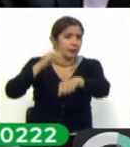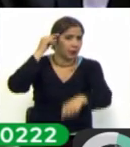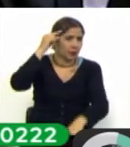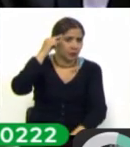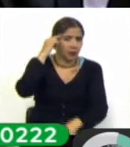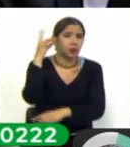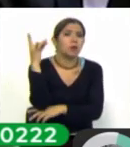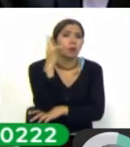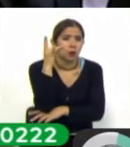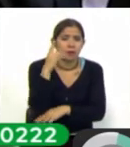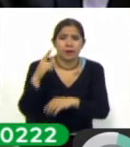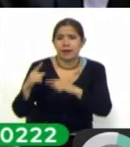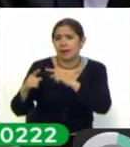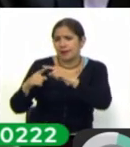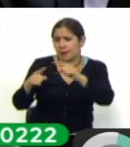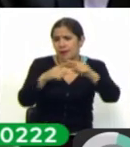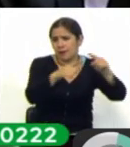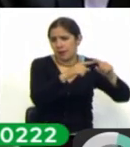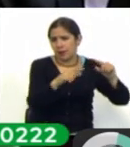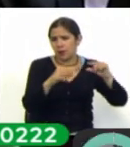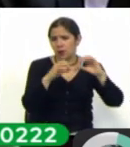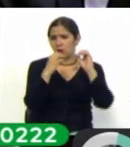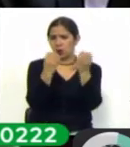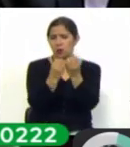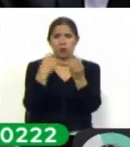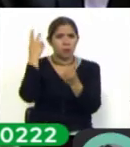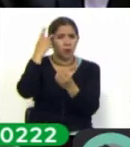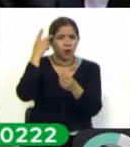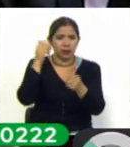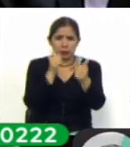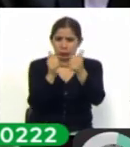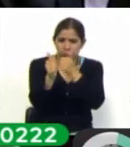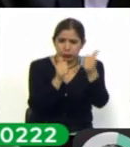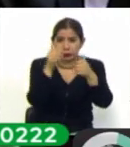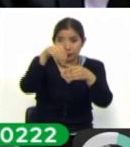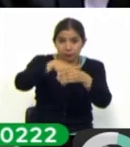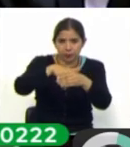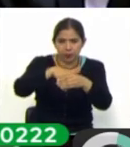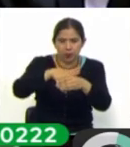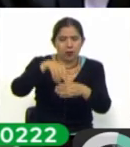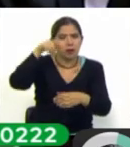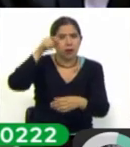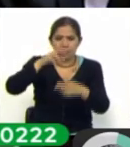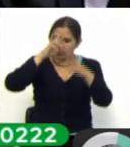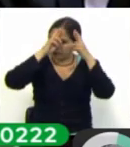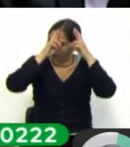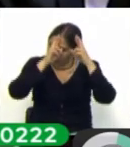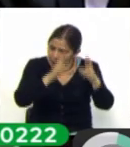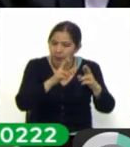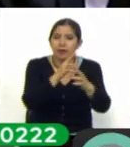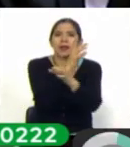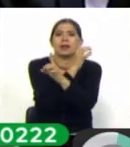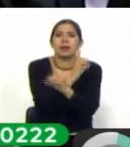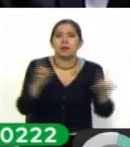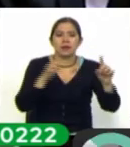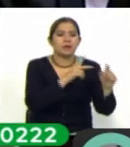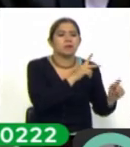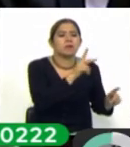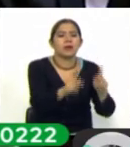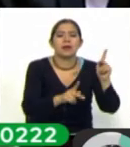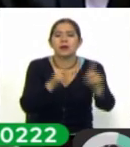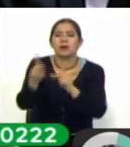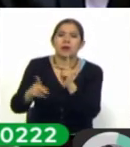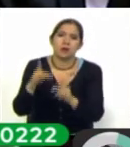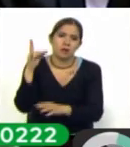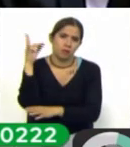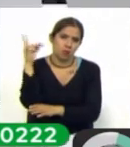y a todos los participantes en la contienda electoral para que respeten y honren la voluntad democrática del pueblo boliviano